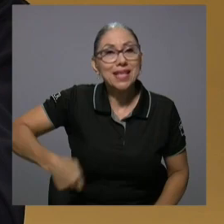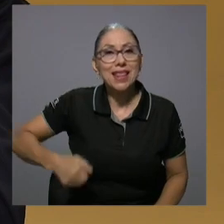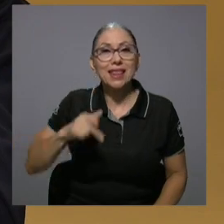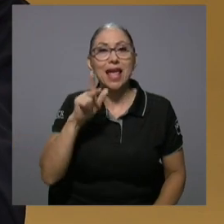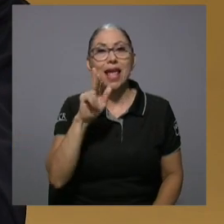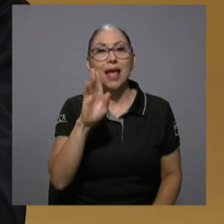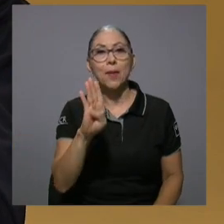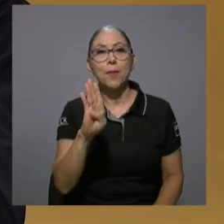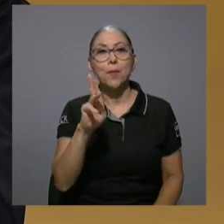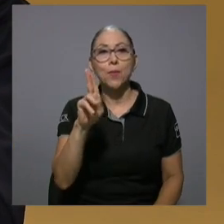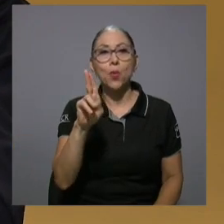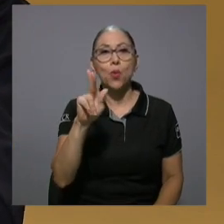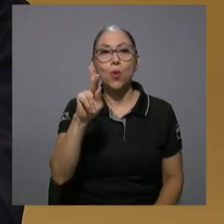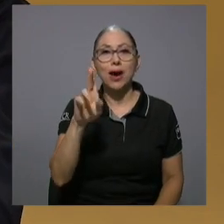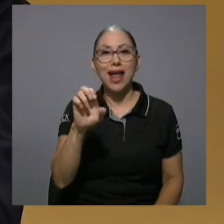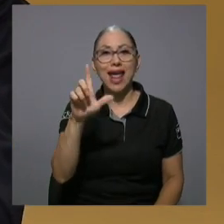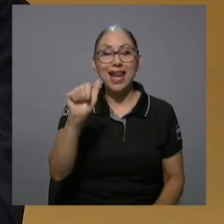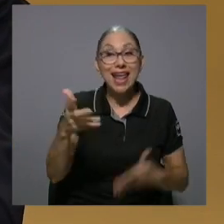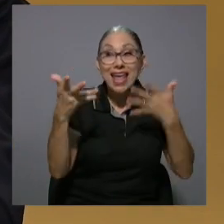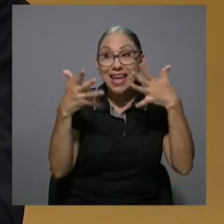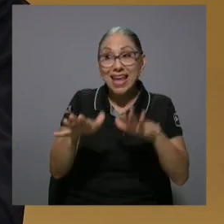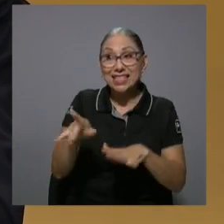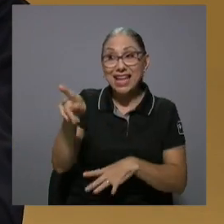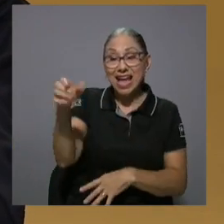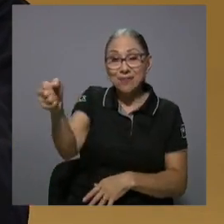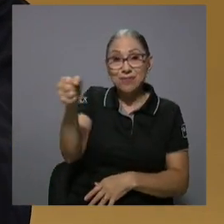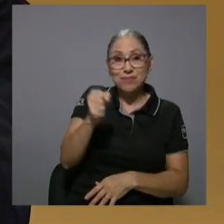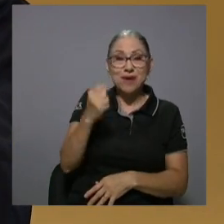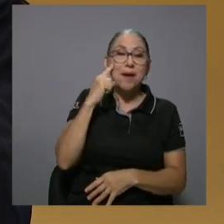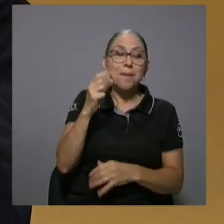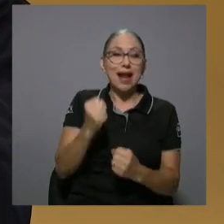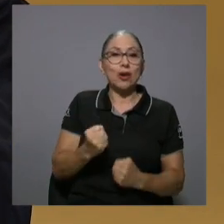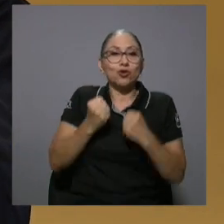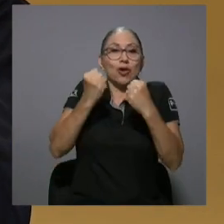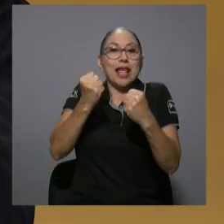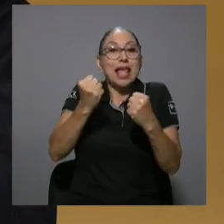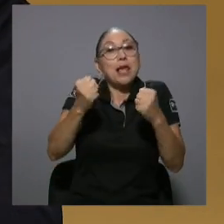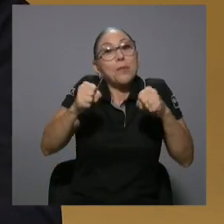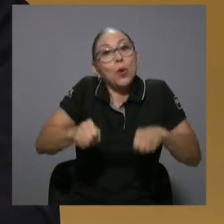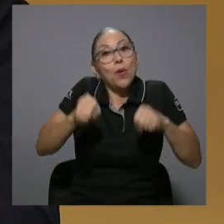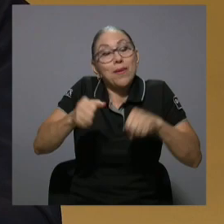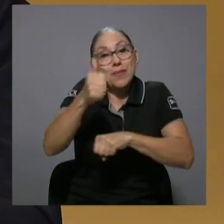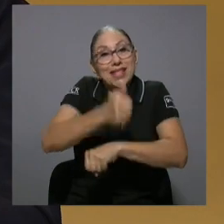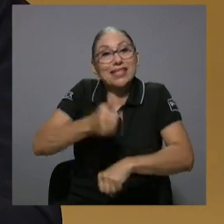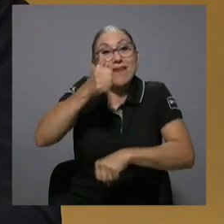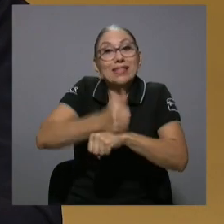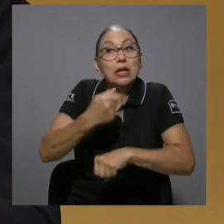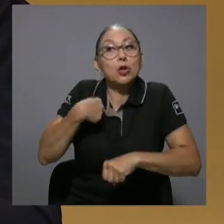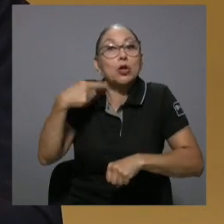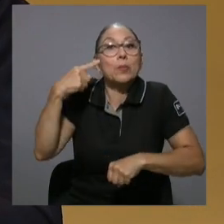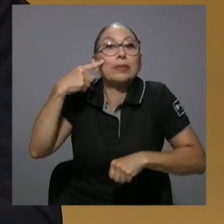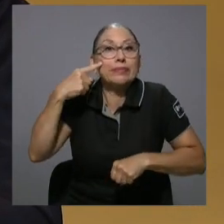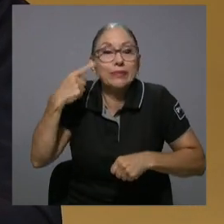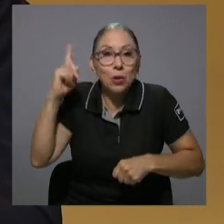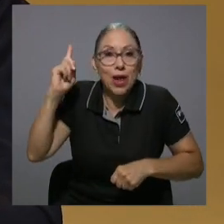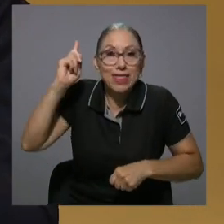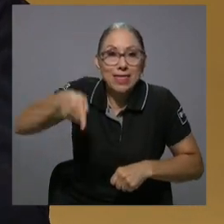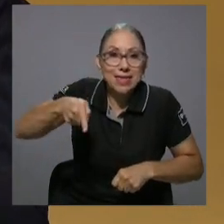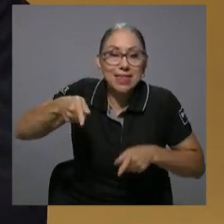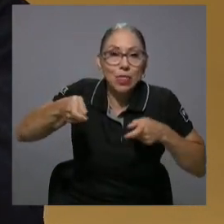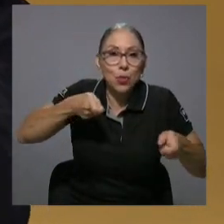lo coloca en una posición para consolidarse y probablemente establecer lo que yo temo que vaya a ser una dictadura en El